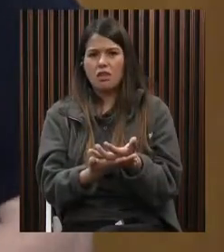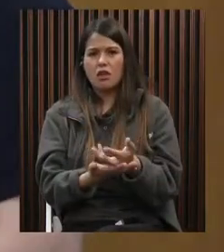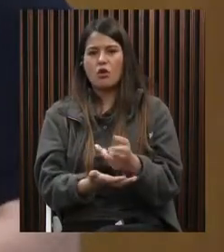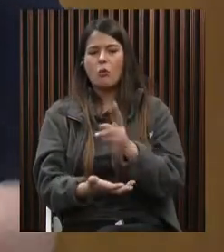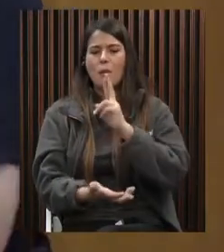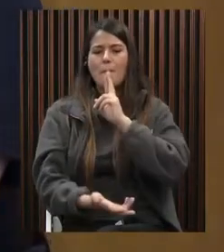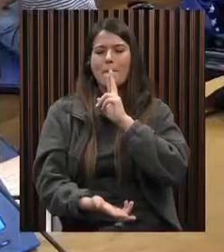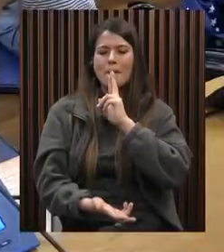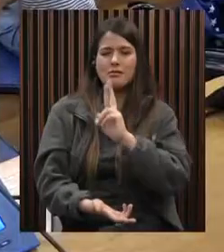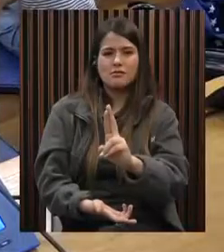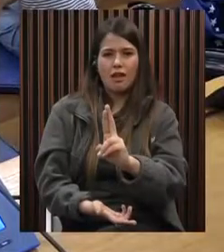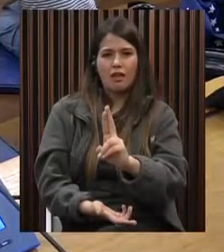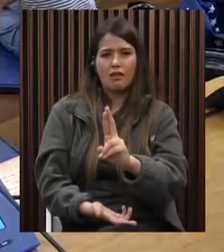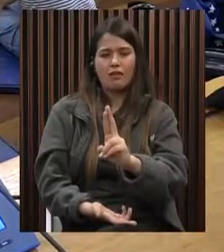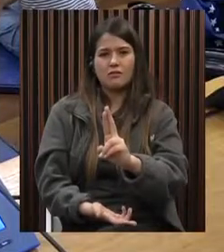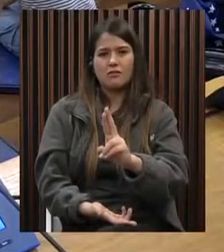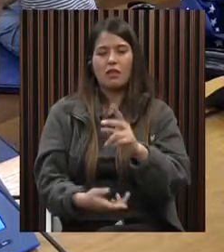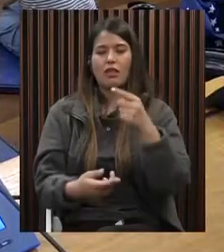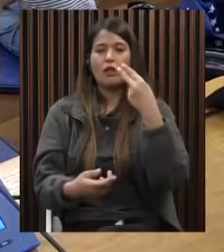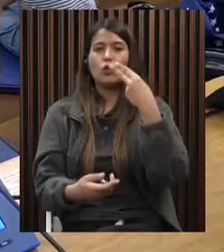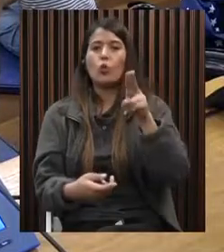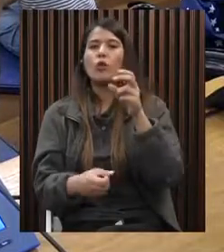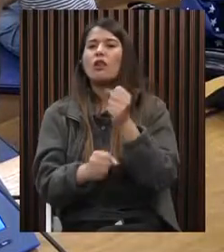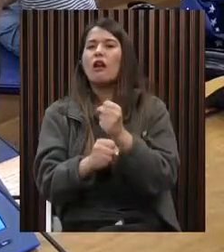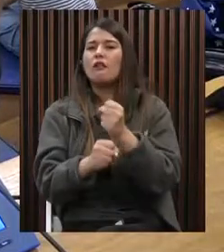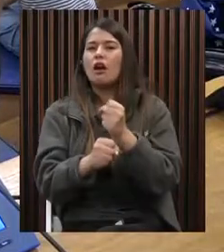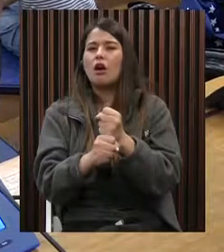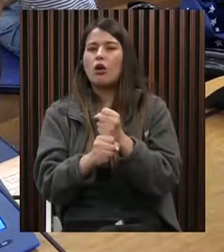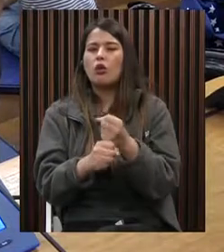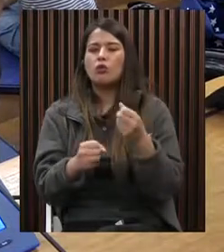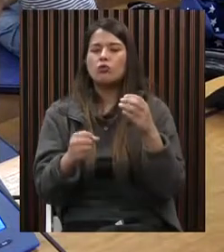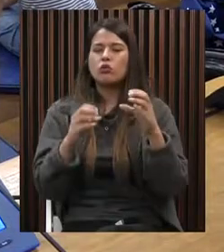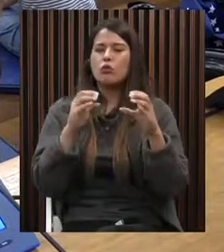que tú envías en tu trabajo, cómo tú podrías llegar a